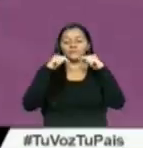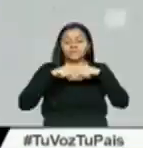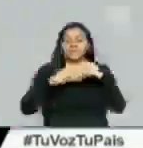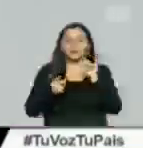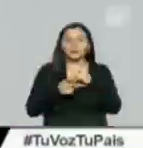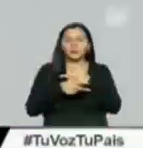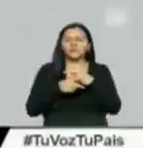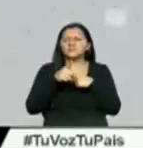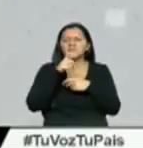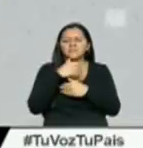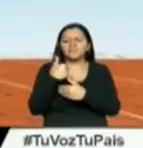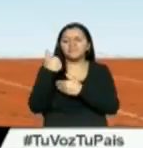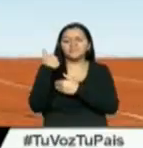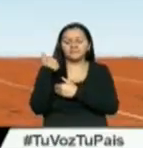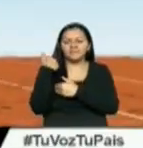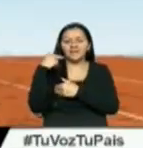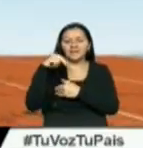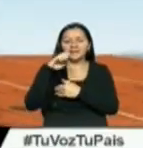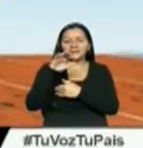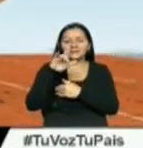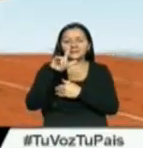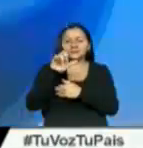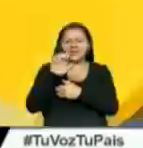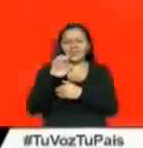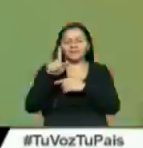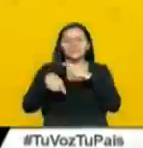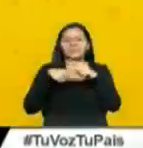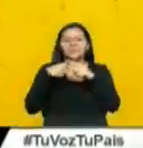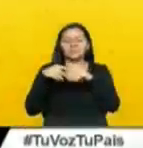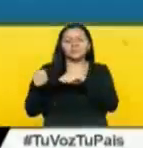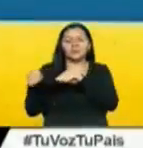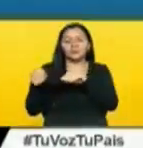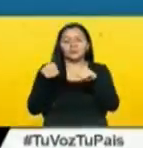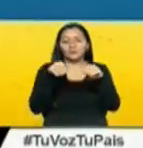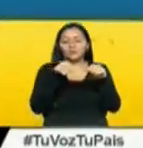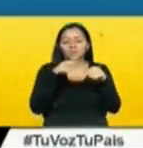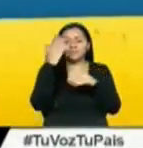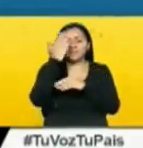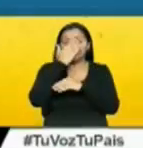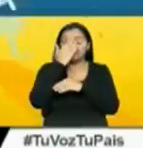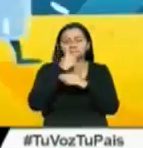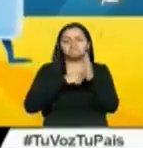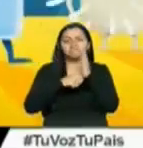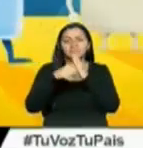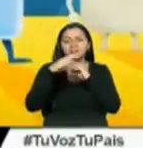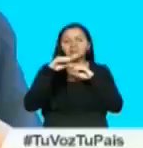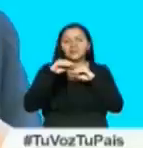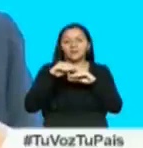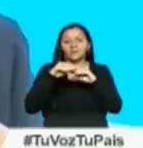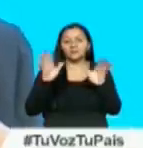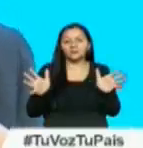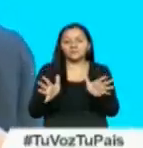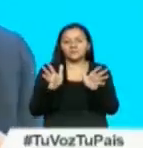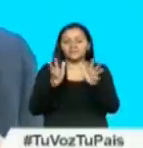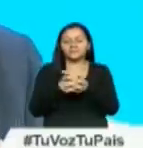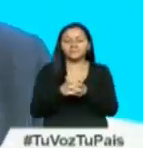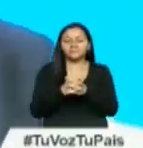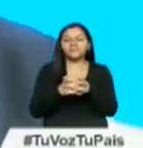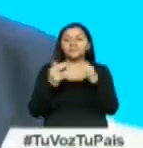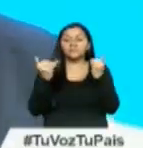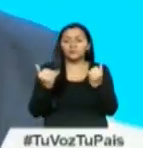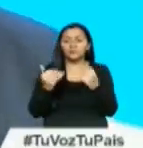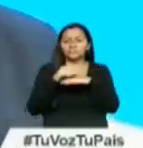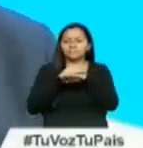de Nestlé en alianza con Educa, que cuenta con el apoyo institucional del Ministerio de Educación. Yo invito